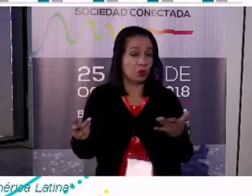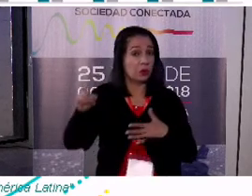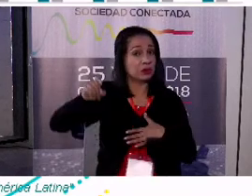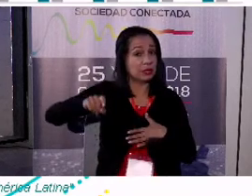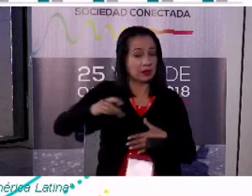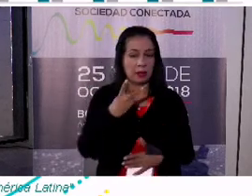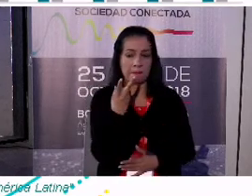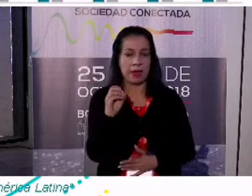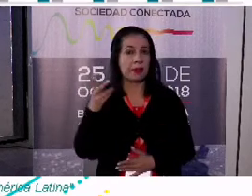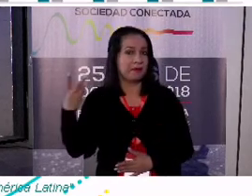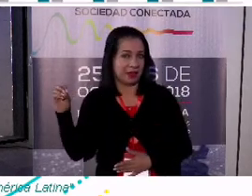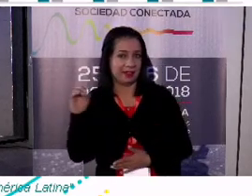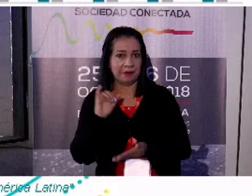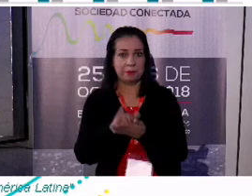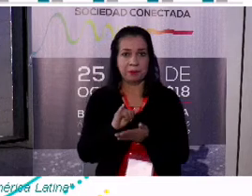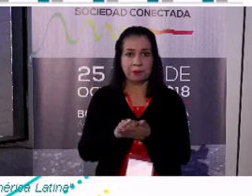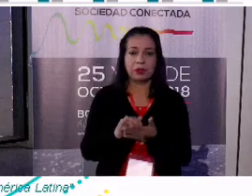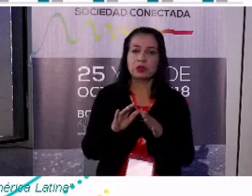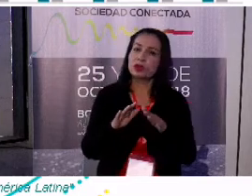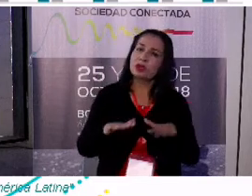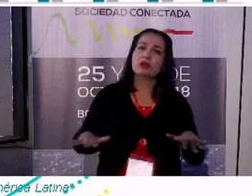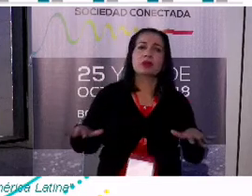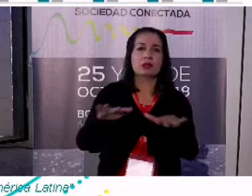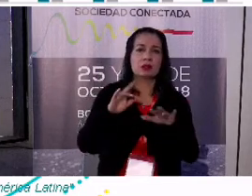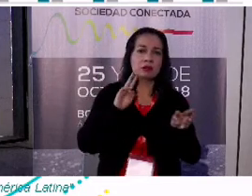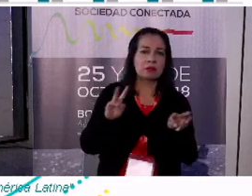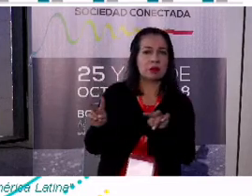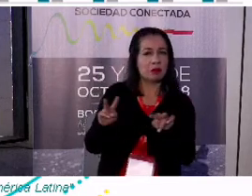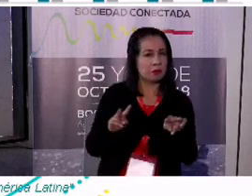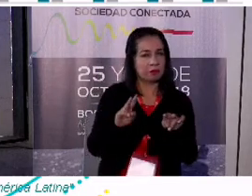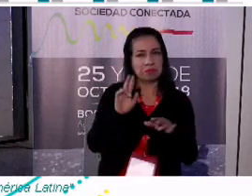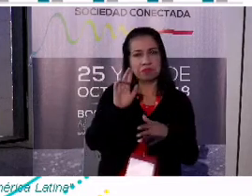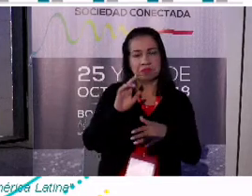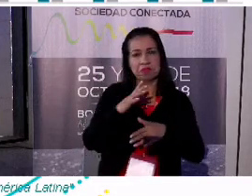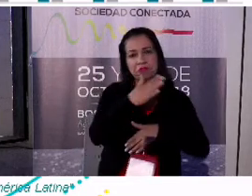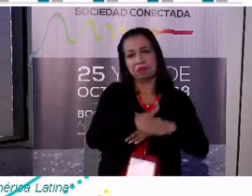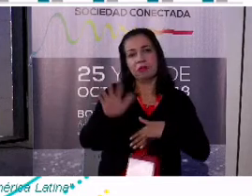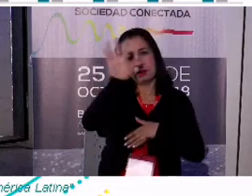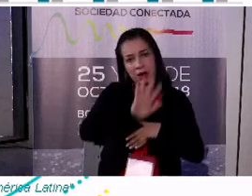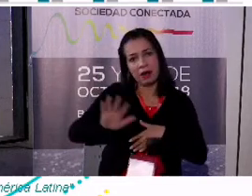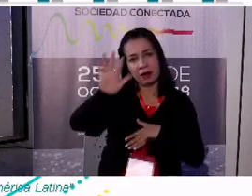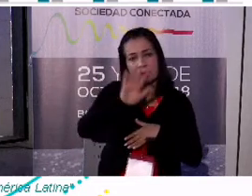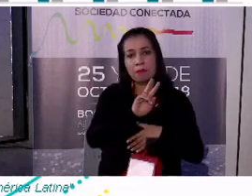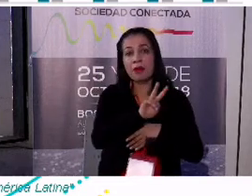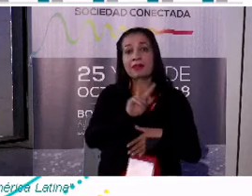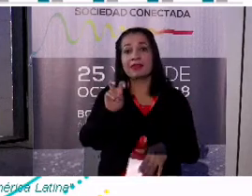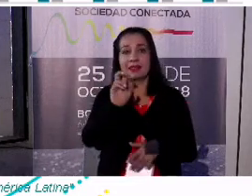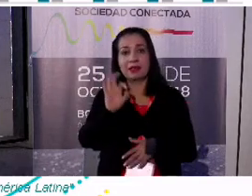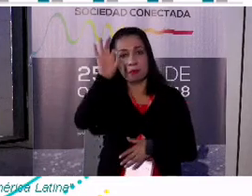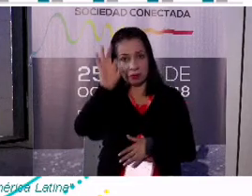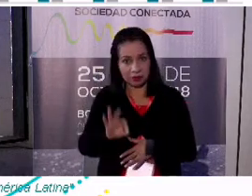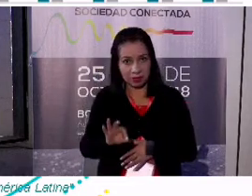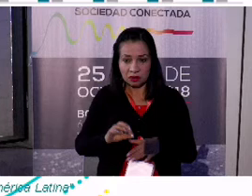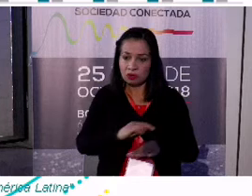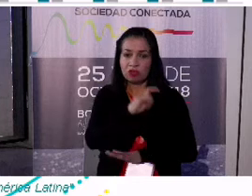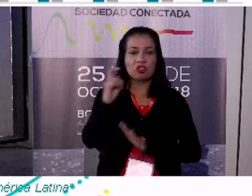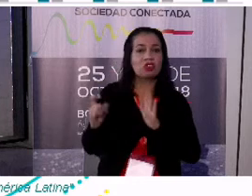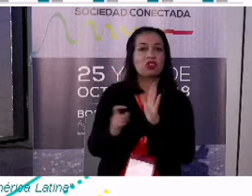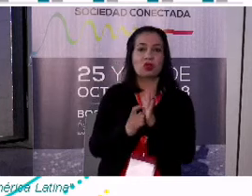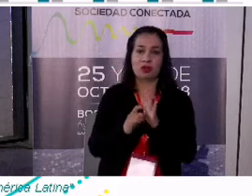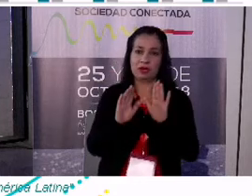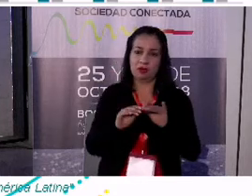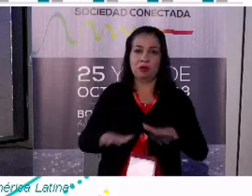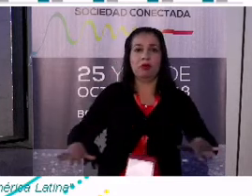más conservador estaríamos en la región a un 27 del total de espectro por asignar que se requiere para el